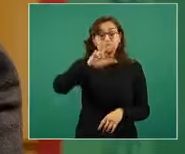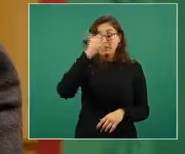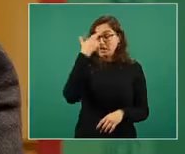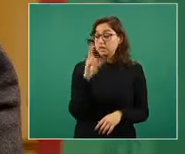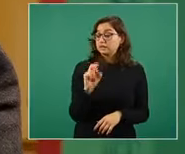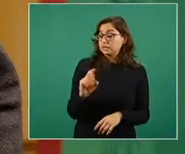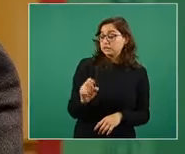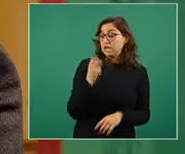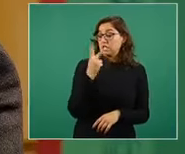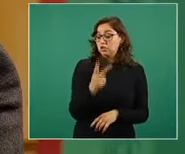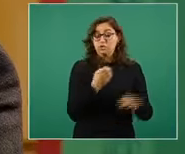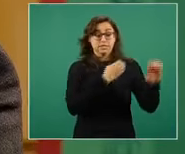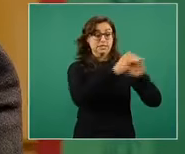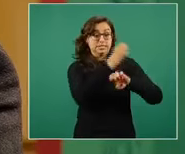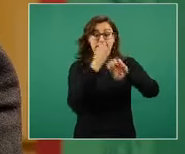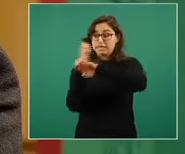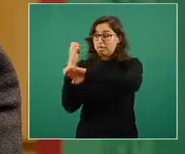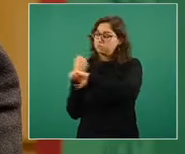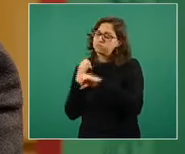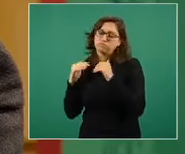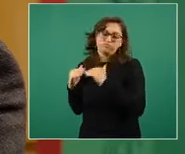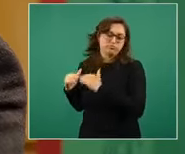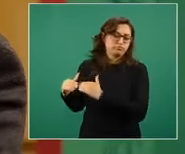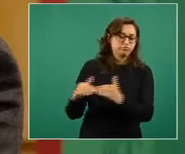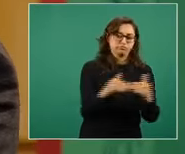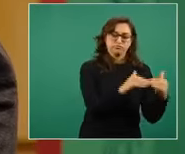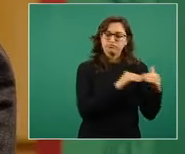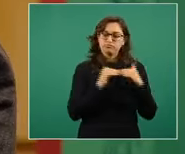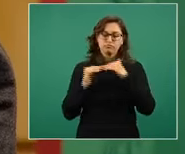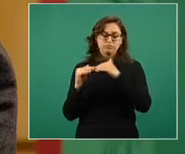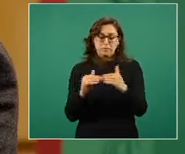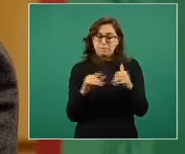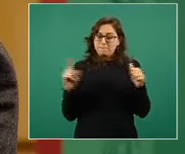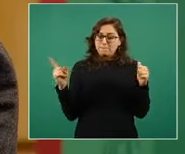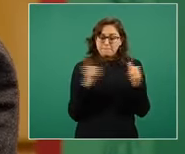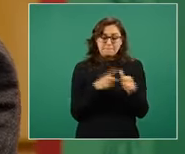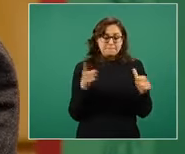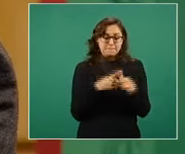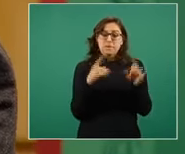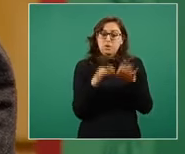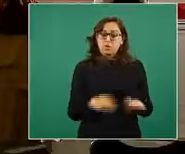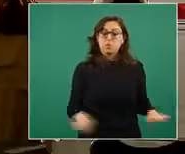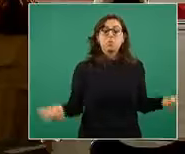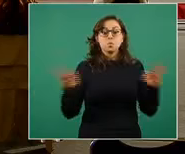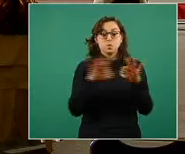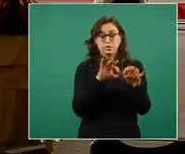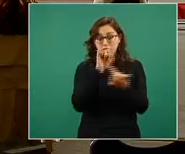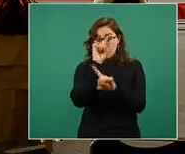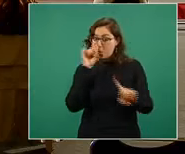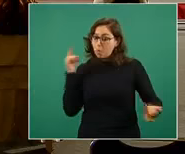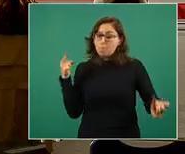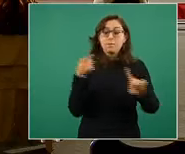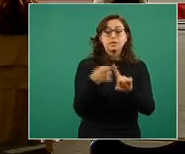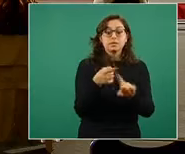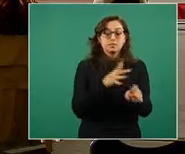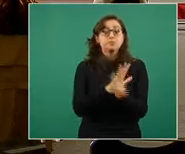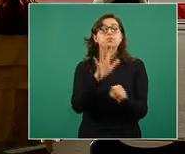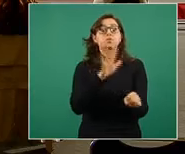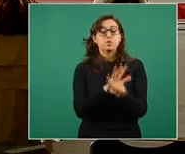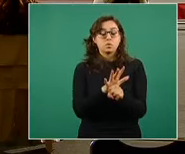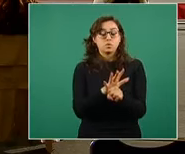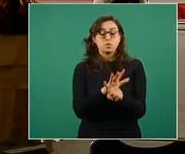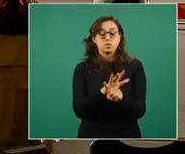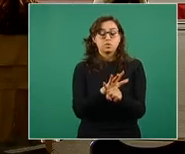federativas tienen igual nivel de prioridad y que el criterio fundamental, dado el objetivo primario del programa de